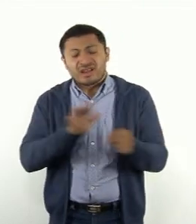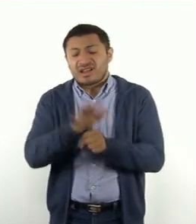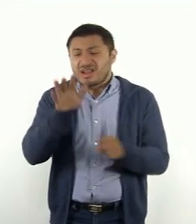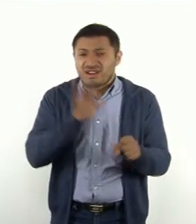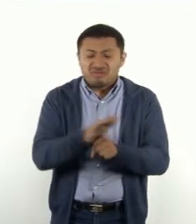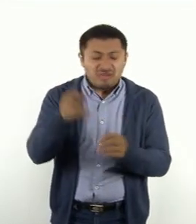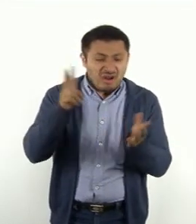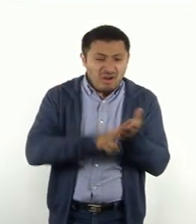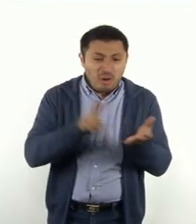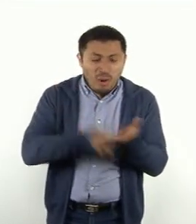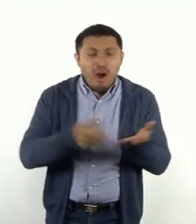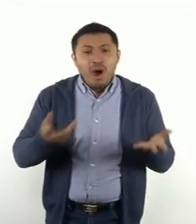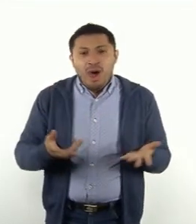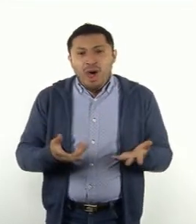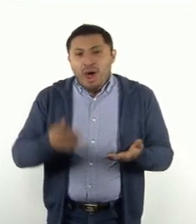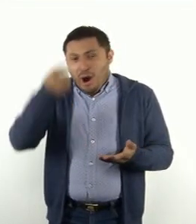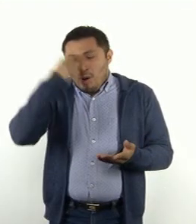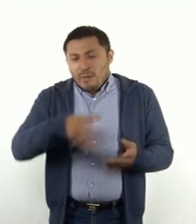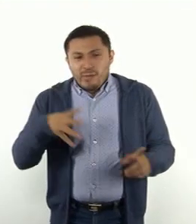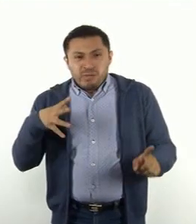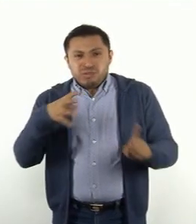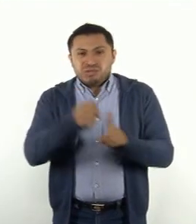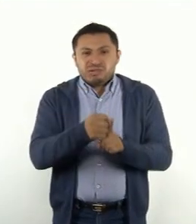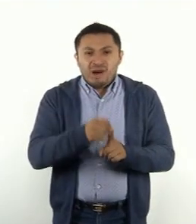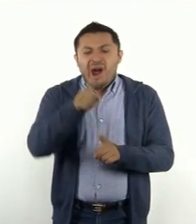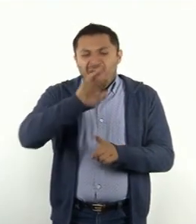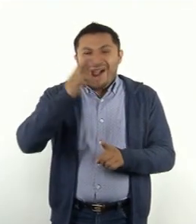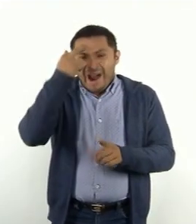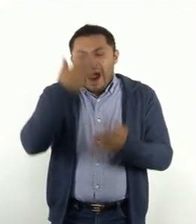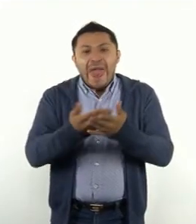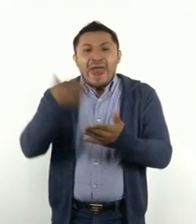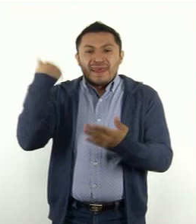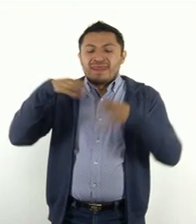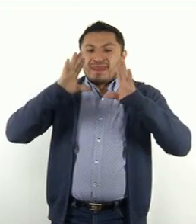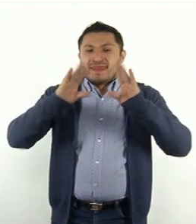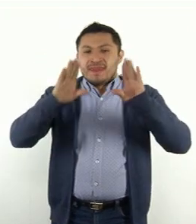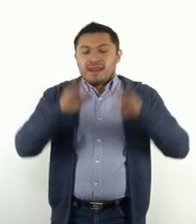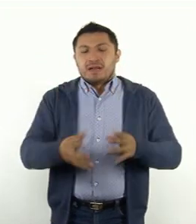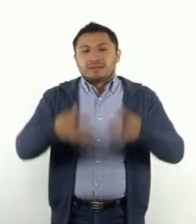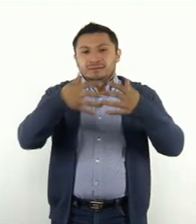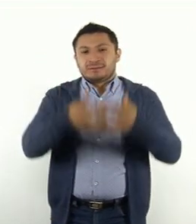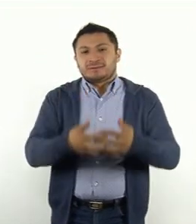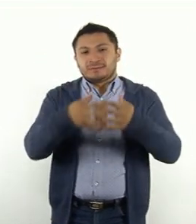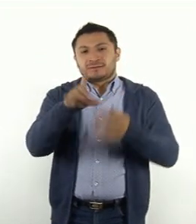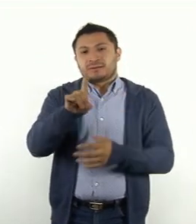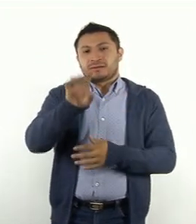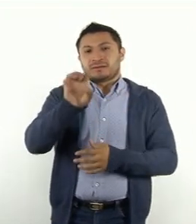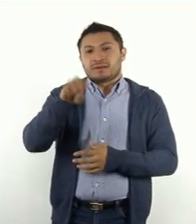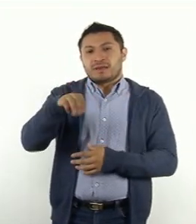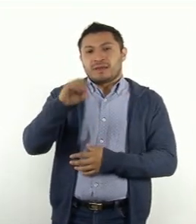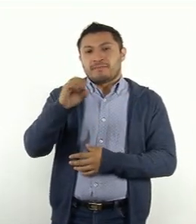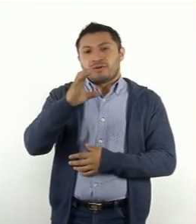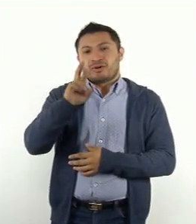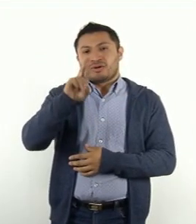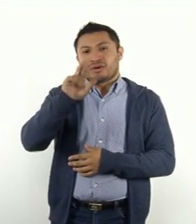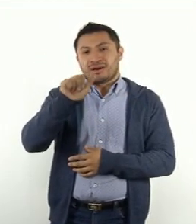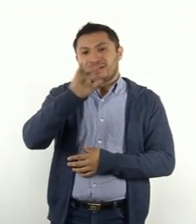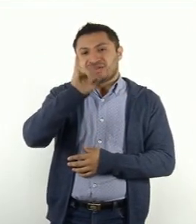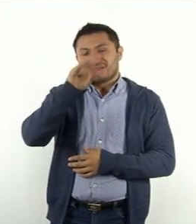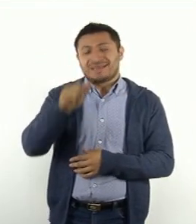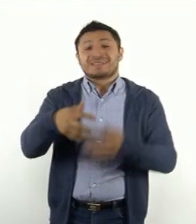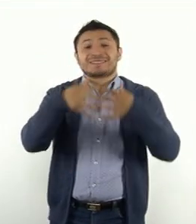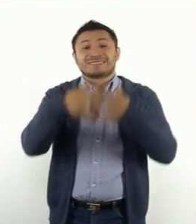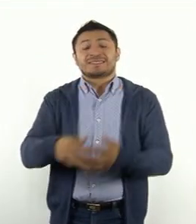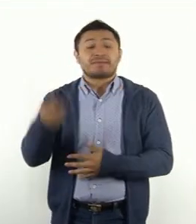existencia. Como recordarán, la democracia es un sistema político que se caracteriza porque el